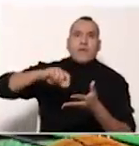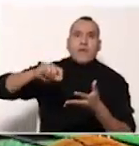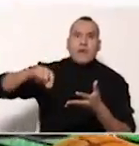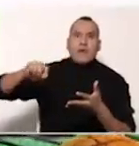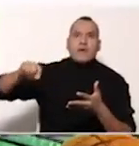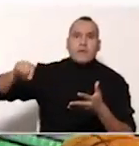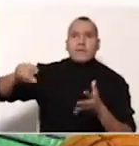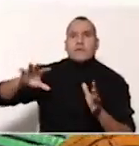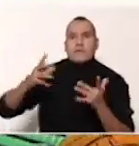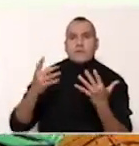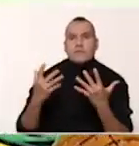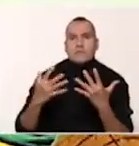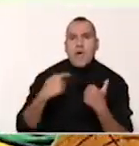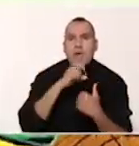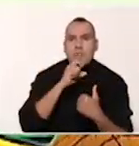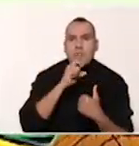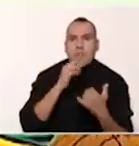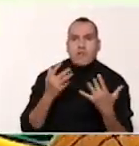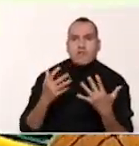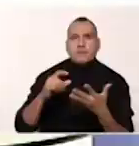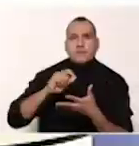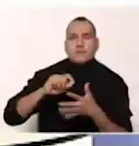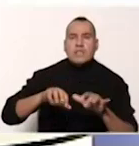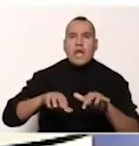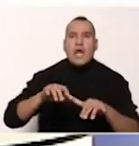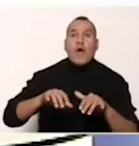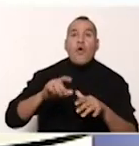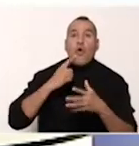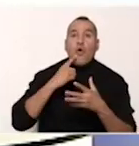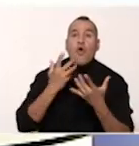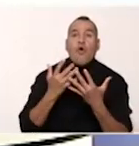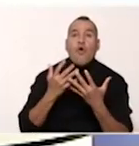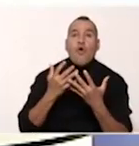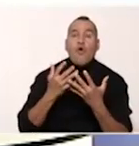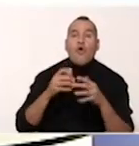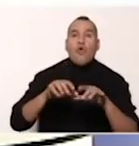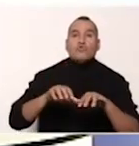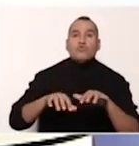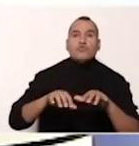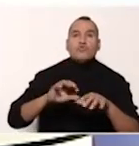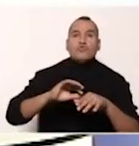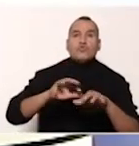realiza el tecleado en la computadora.